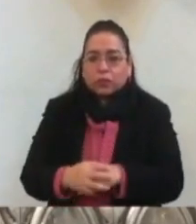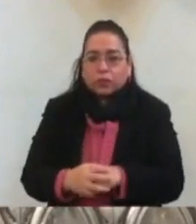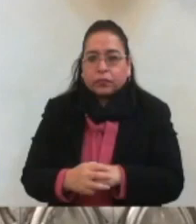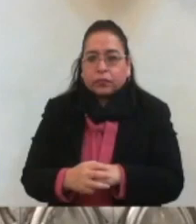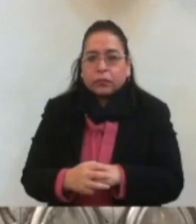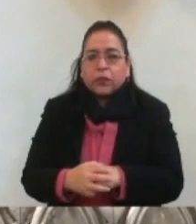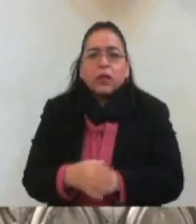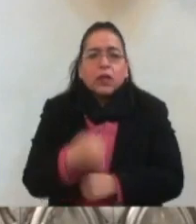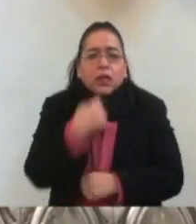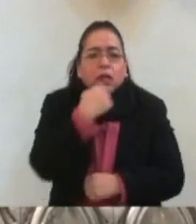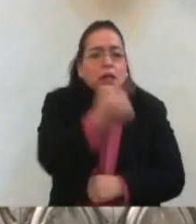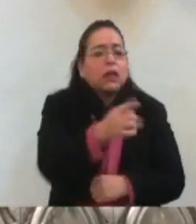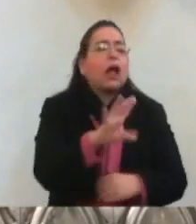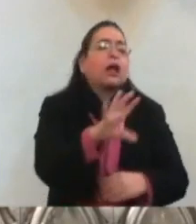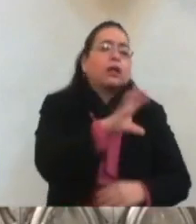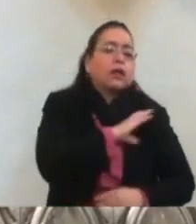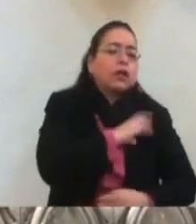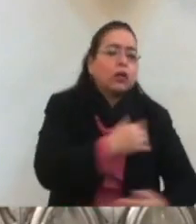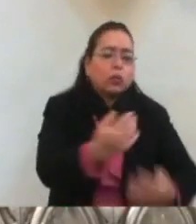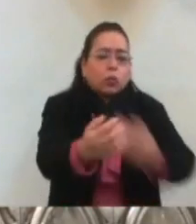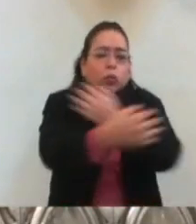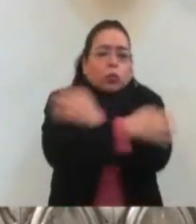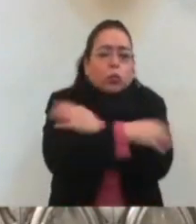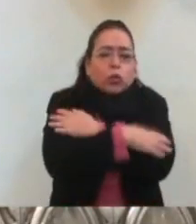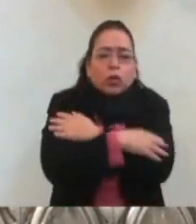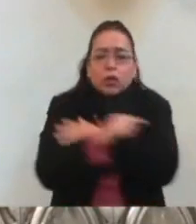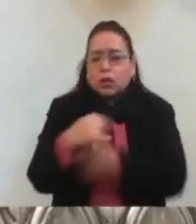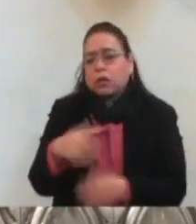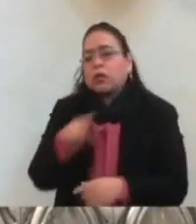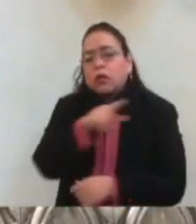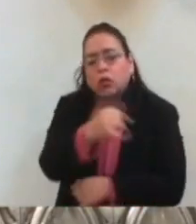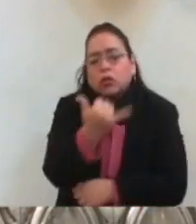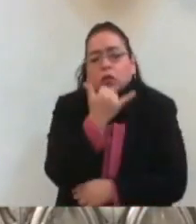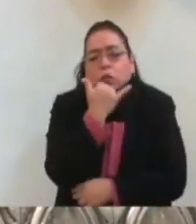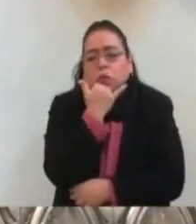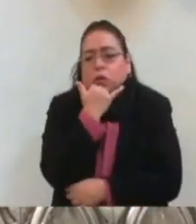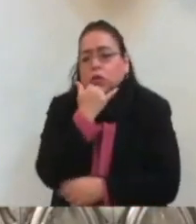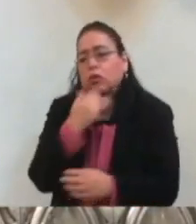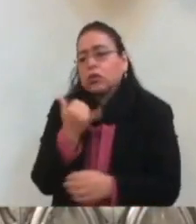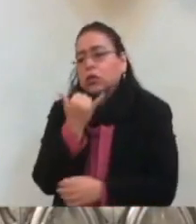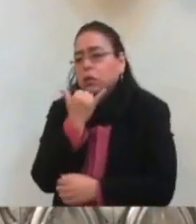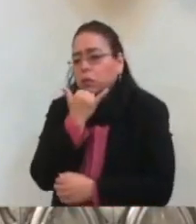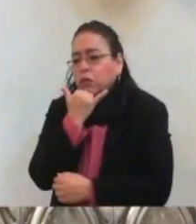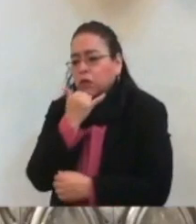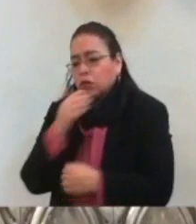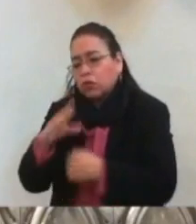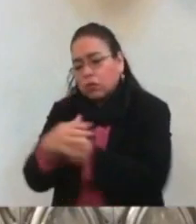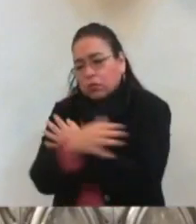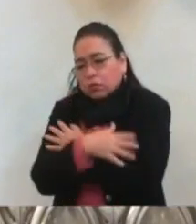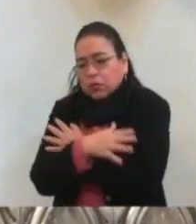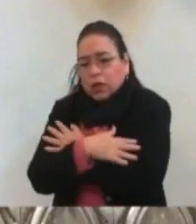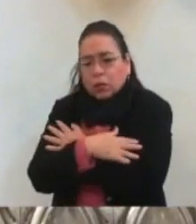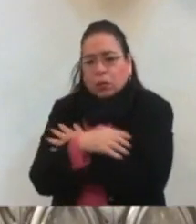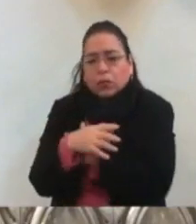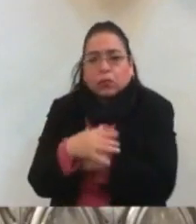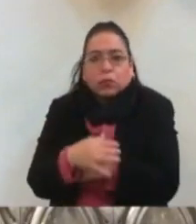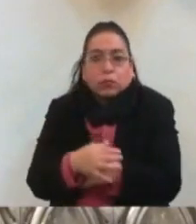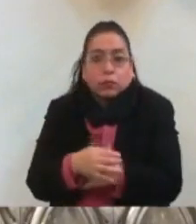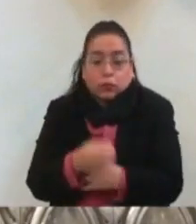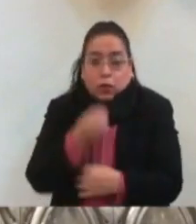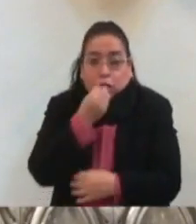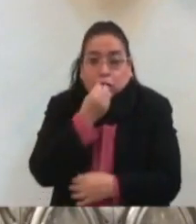nos queremos decirnos que nos perdonamos que a pesar de esta